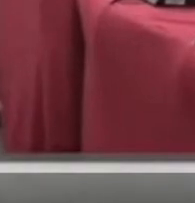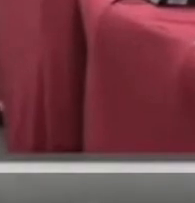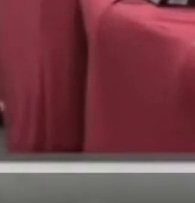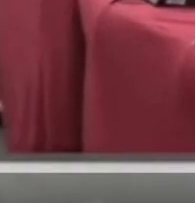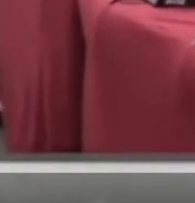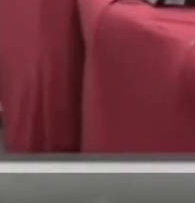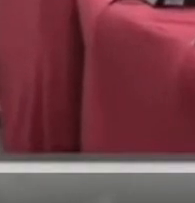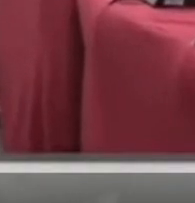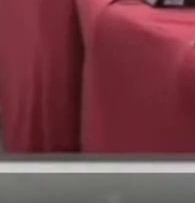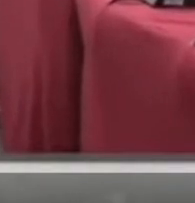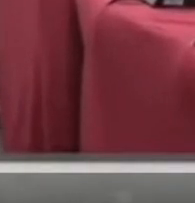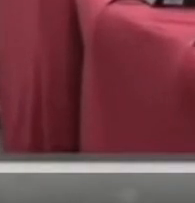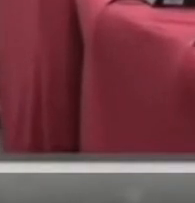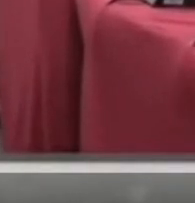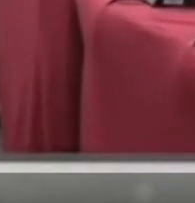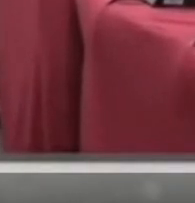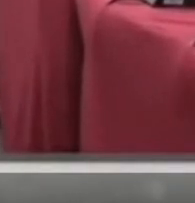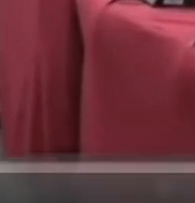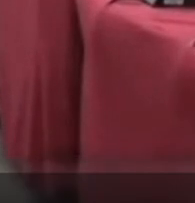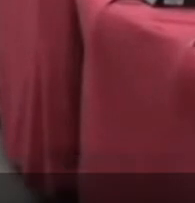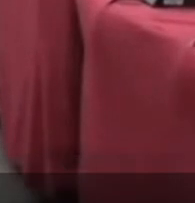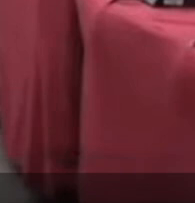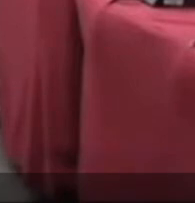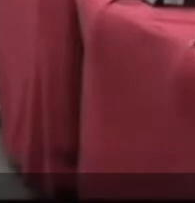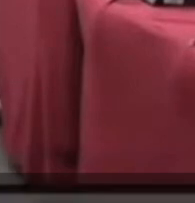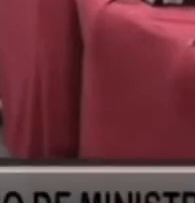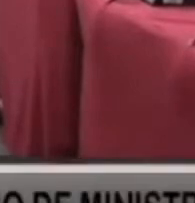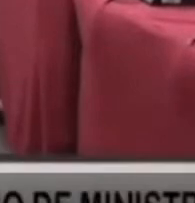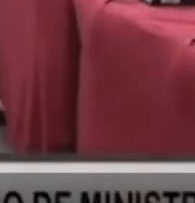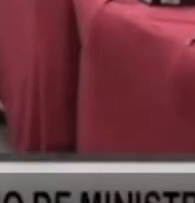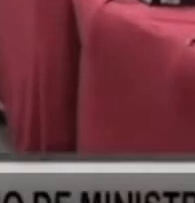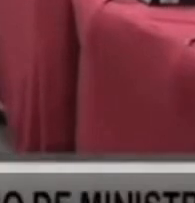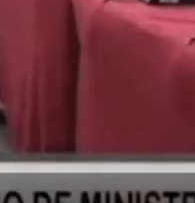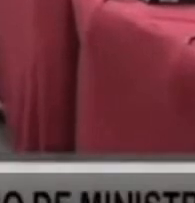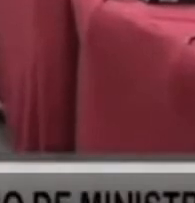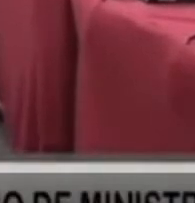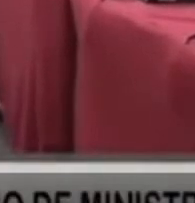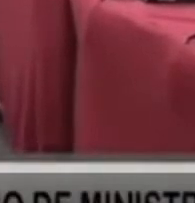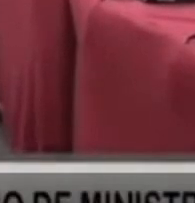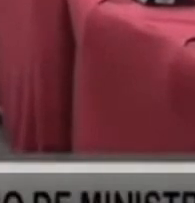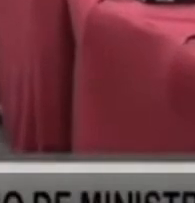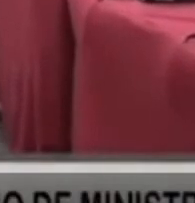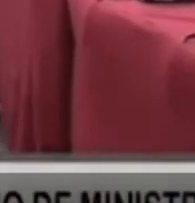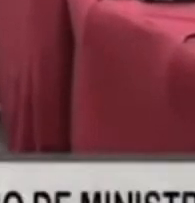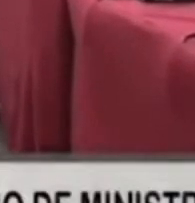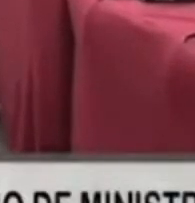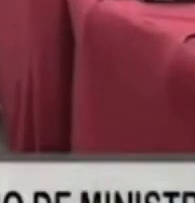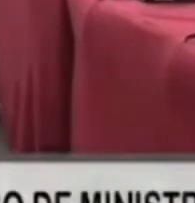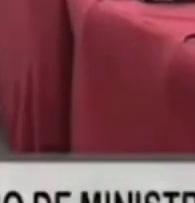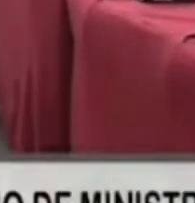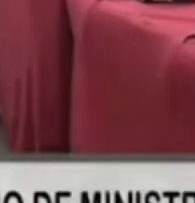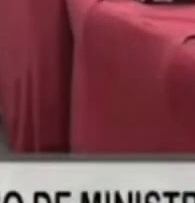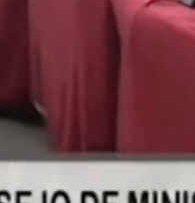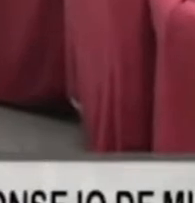Ministros. lo que A se va a continuación, desarrollar el en estos jefe de momentos gabinete, en la el señor presidencia del Daniel Consejo de Novoa, Ministros. acompañado de los ministros de Estado, informará a la ciudadanía sobre